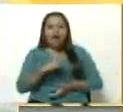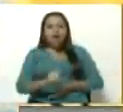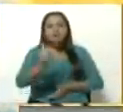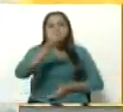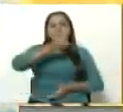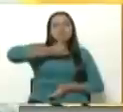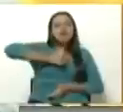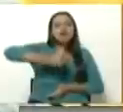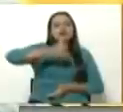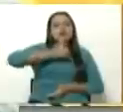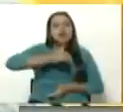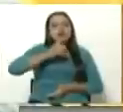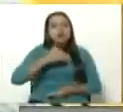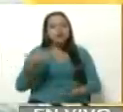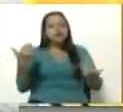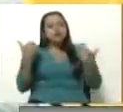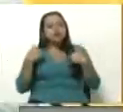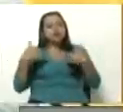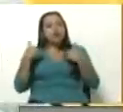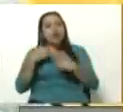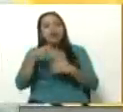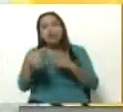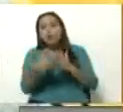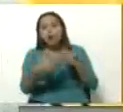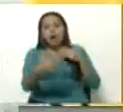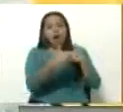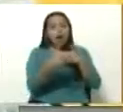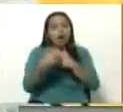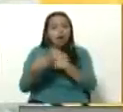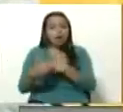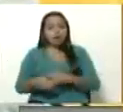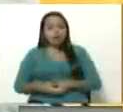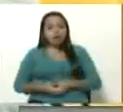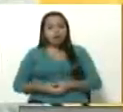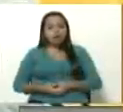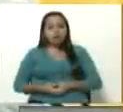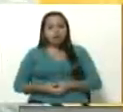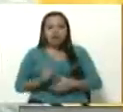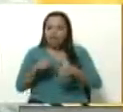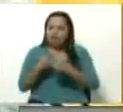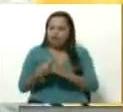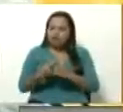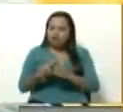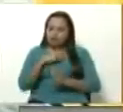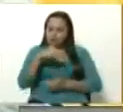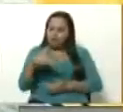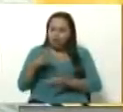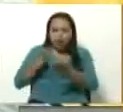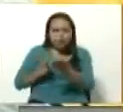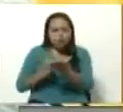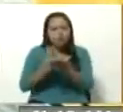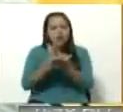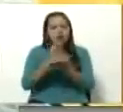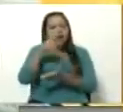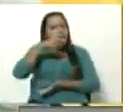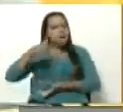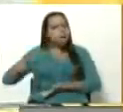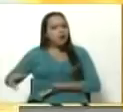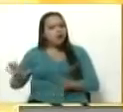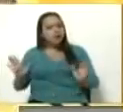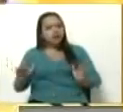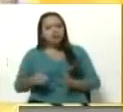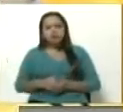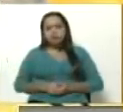profundamente todas estas agresiones. ¿Cómo no ser leal entonces a este pueblo?